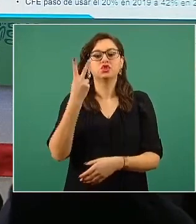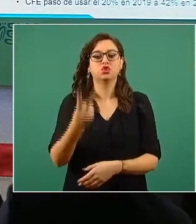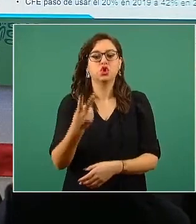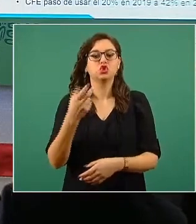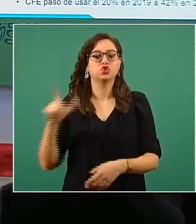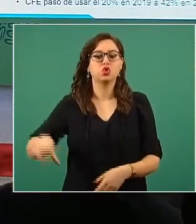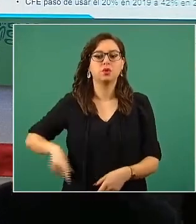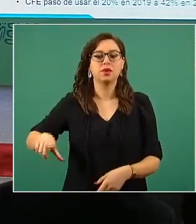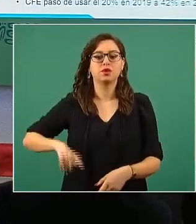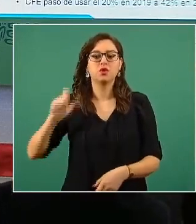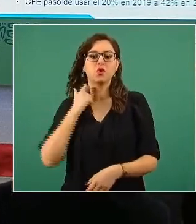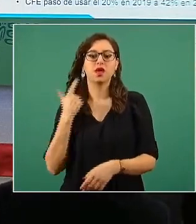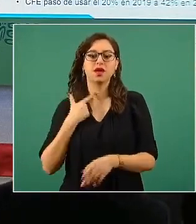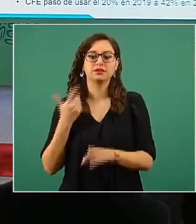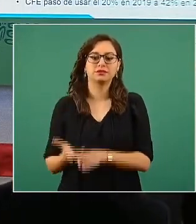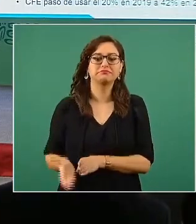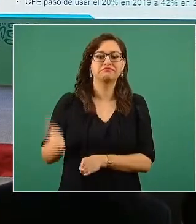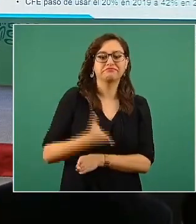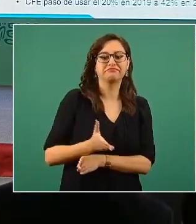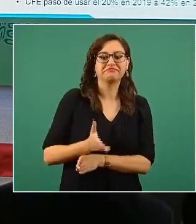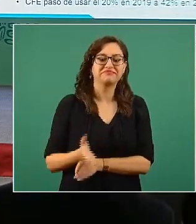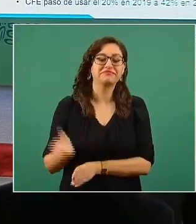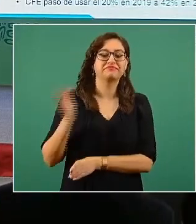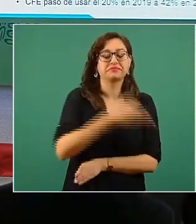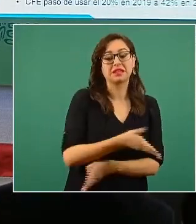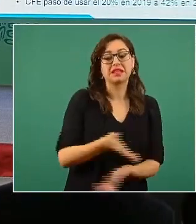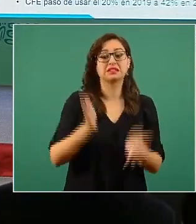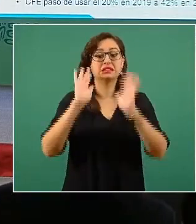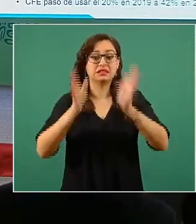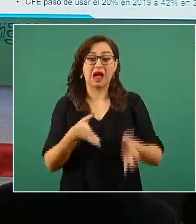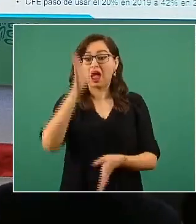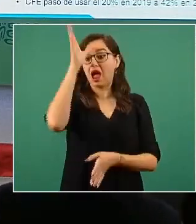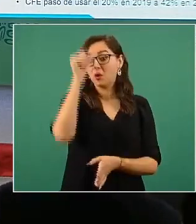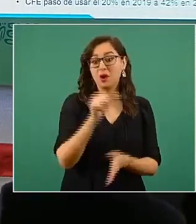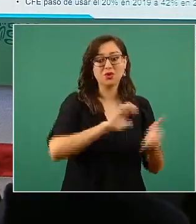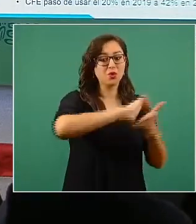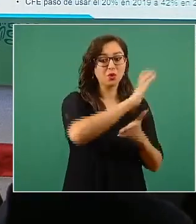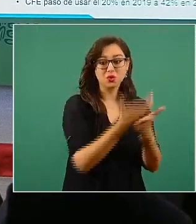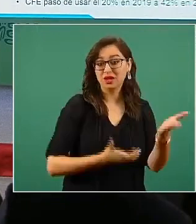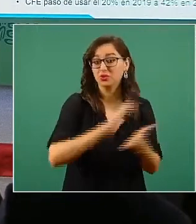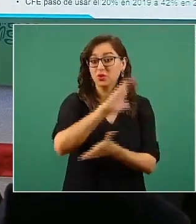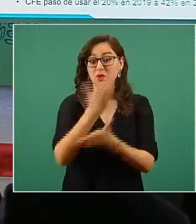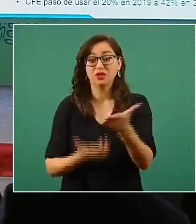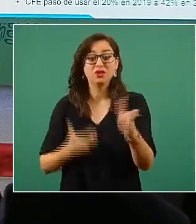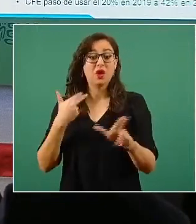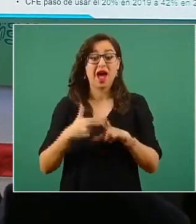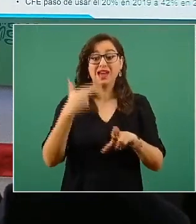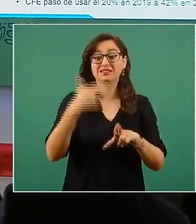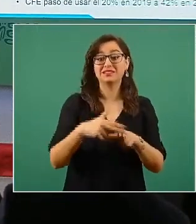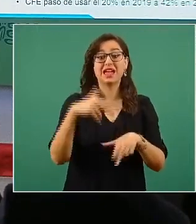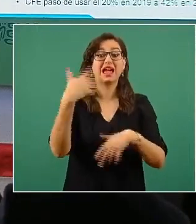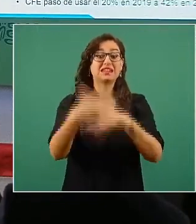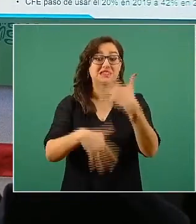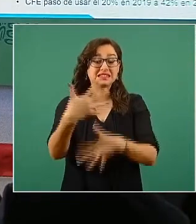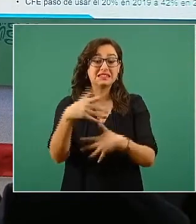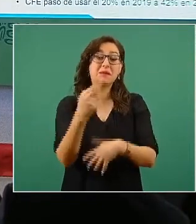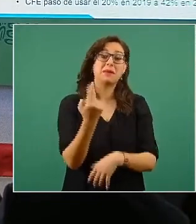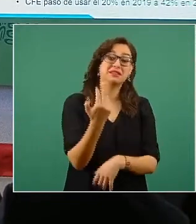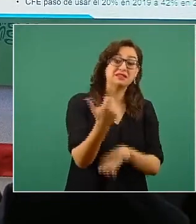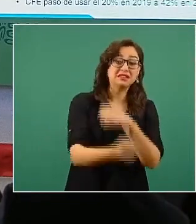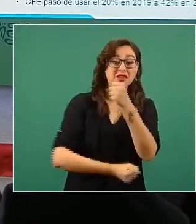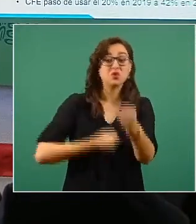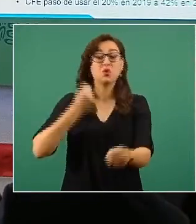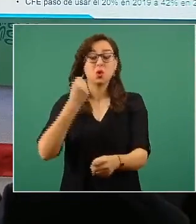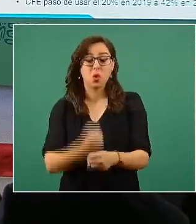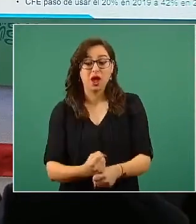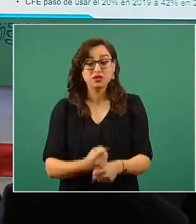contratos de suministro de gas en los Estados Unidos son 24. En promedio los contratos duran entre 15 y 25 años. ¿De cuánto es el monto,